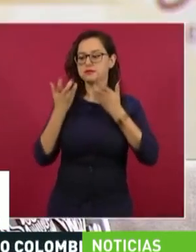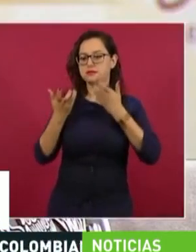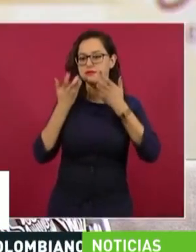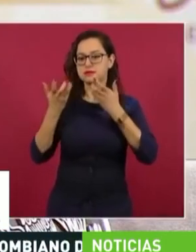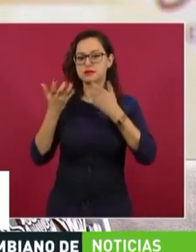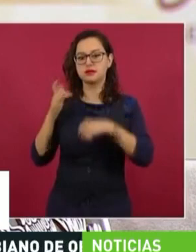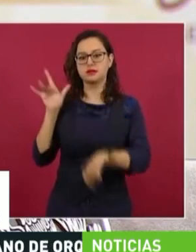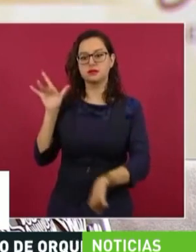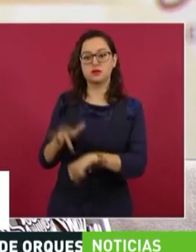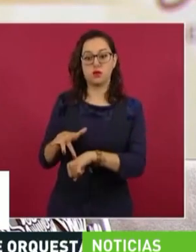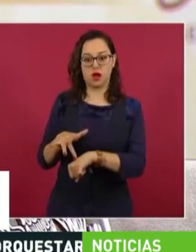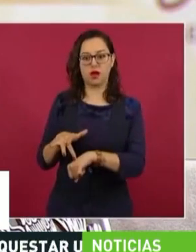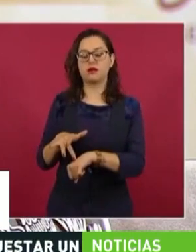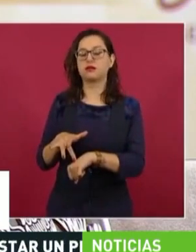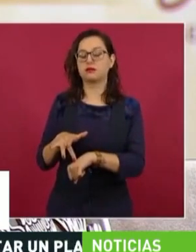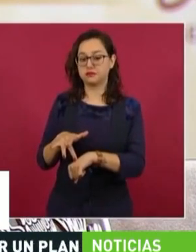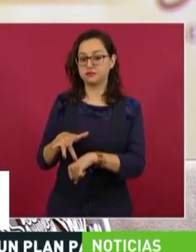en las grandes potencias,